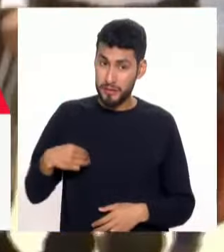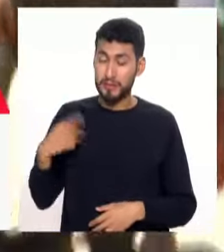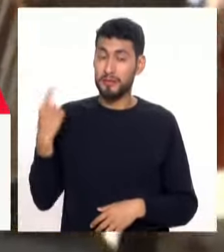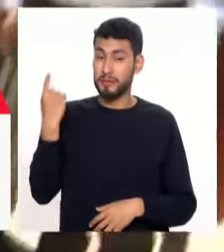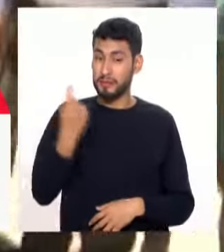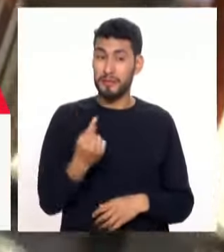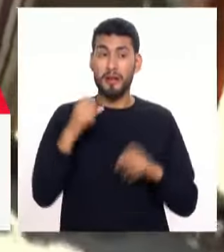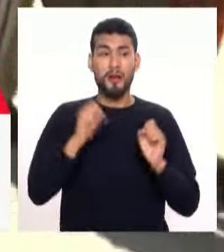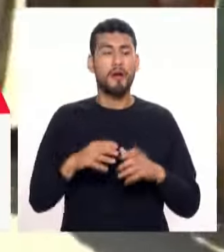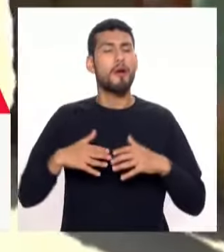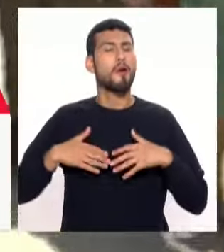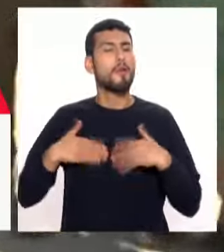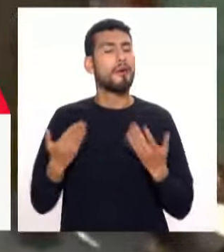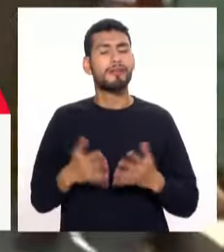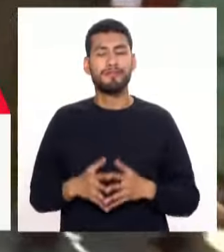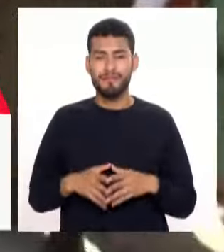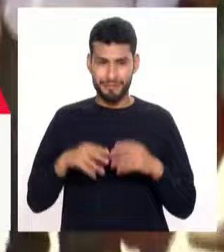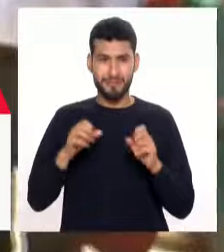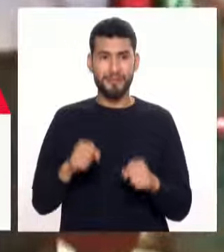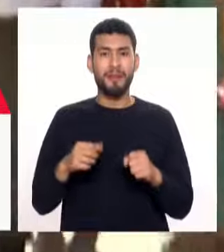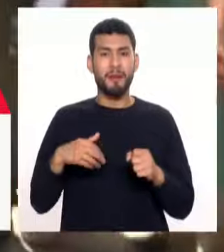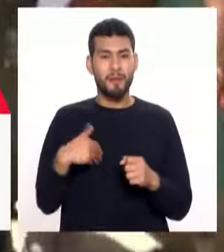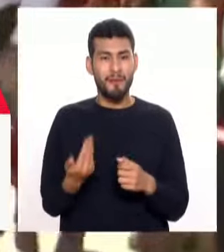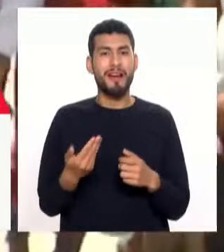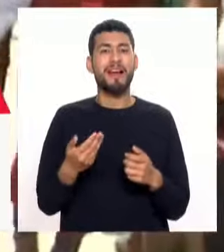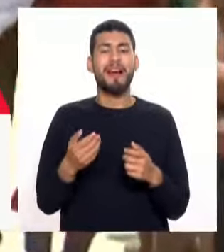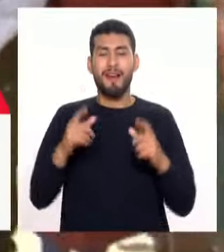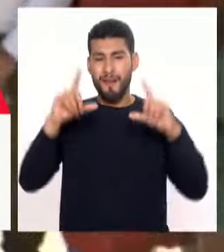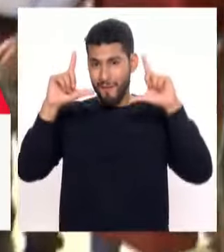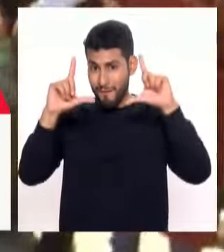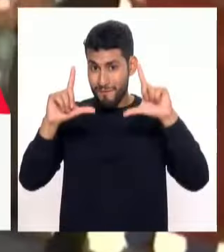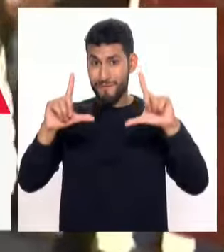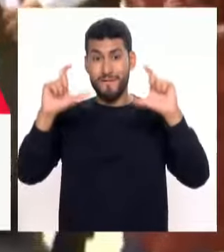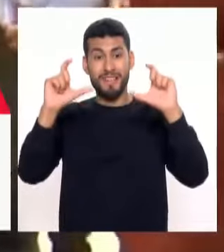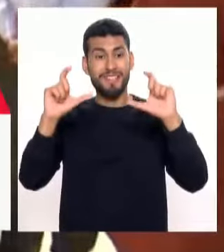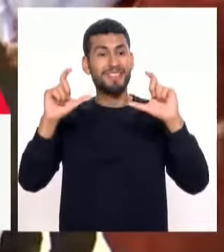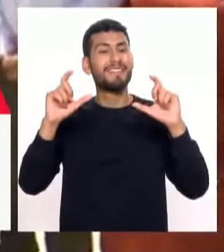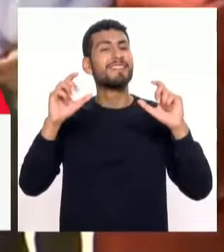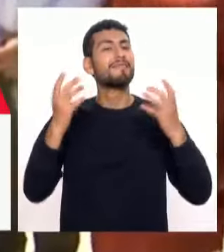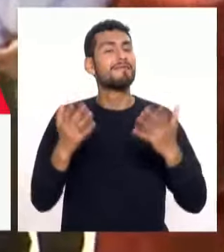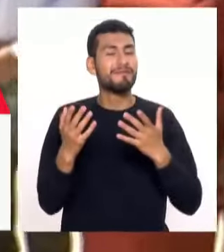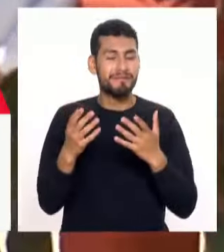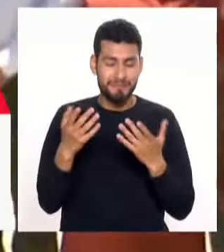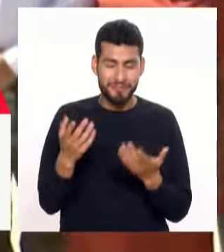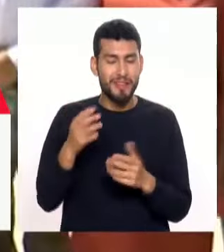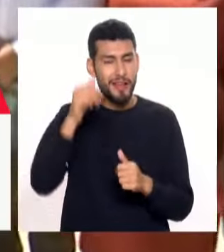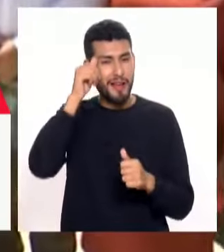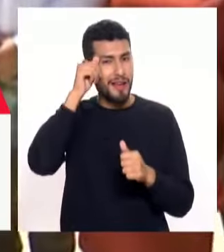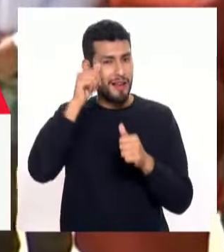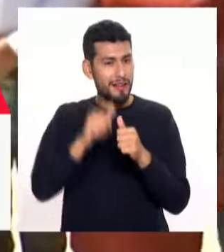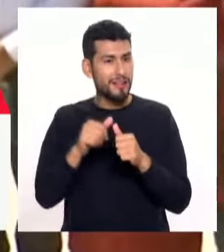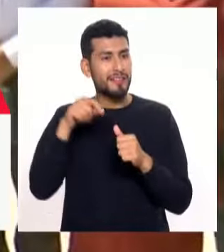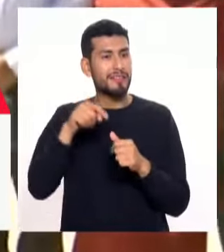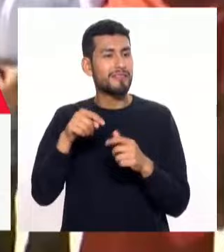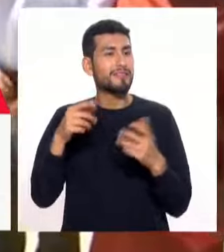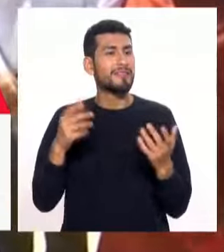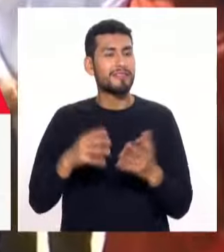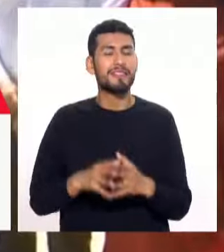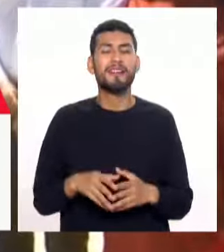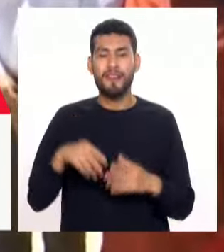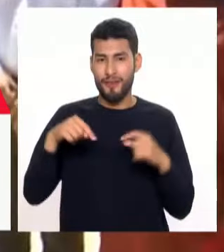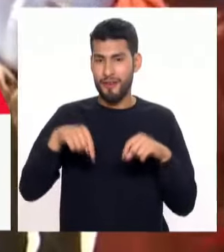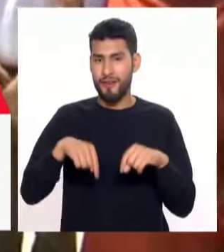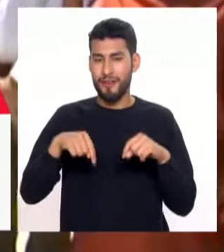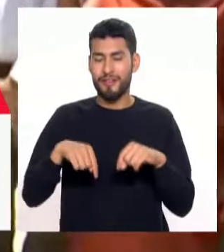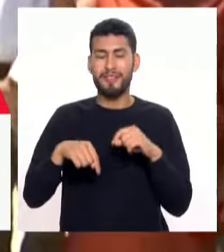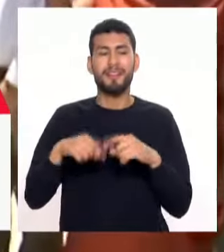acercan para poder tomarse la foto respectiva como parte del recuerdo que se viene desarrollando el día de